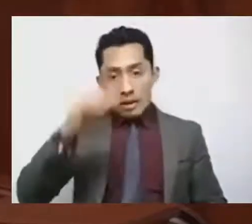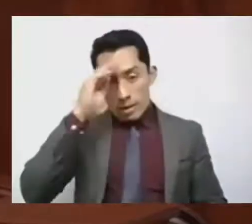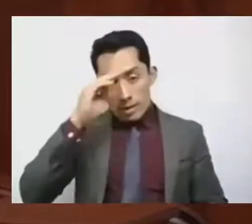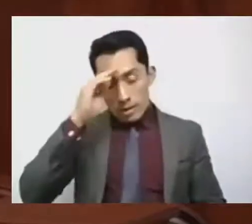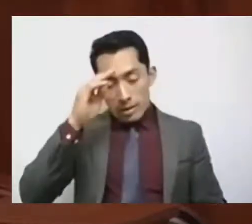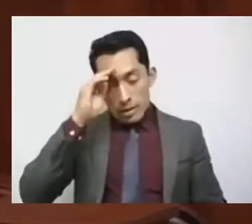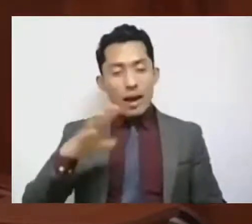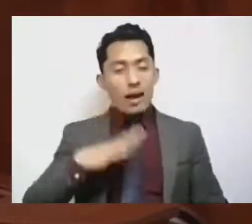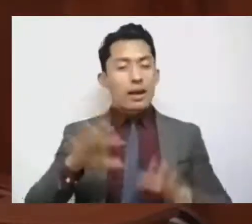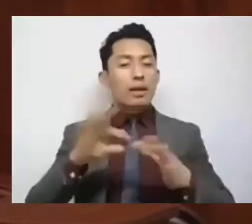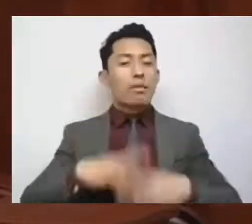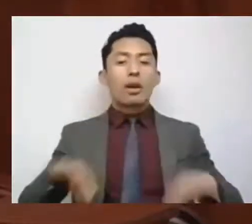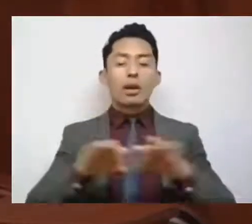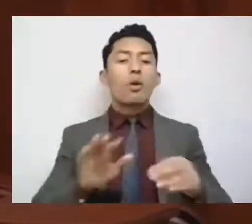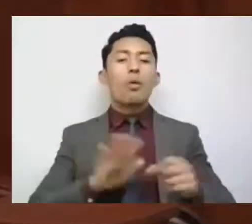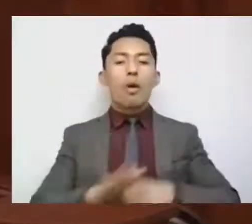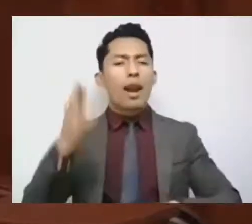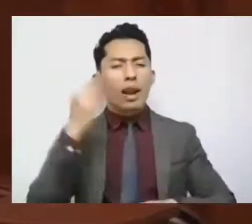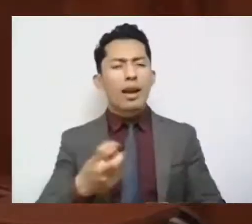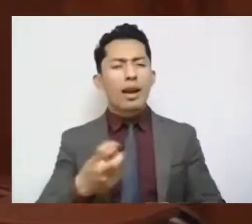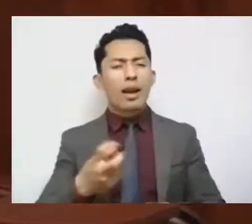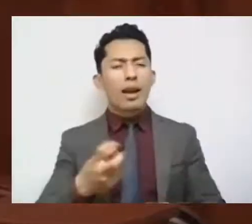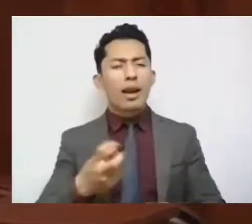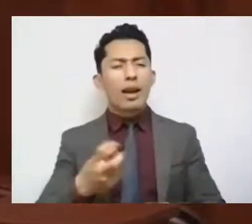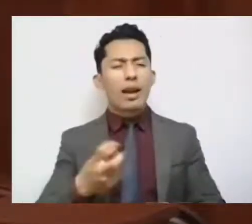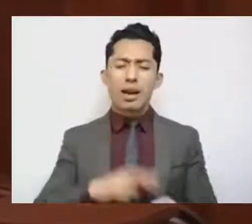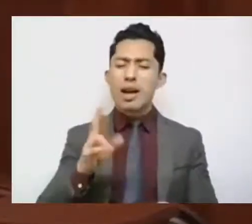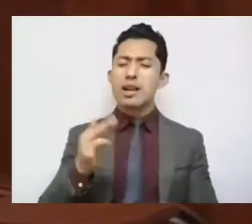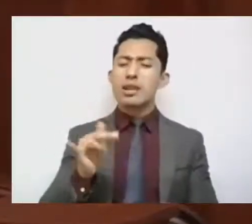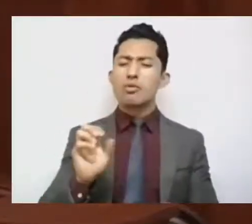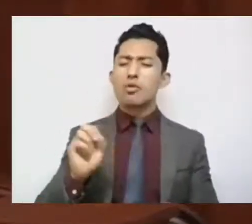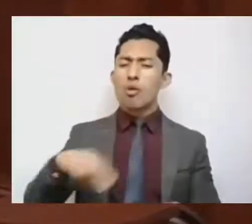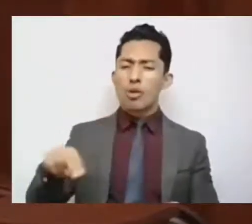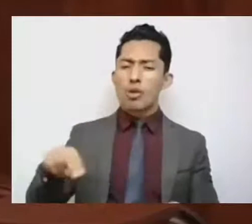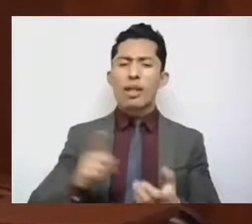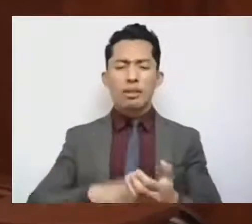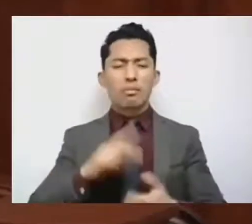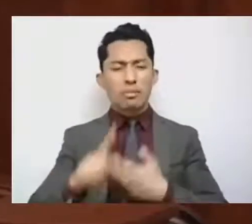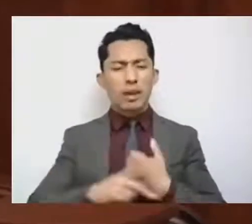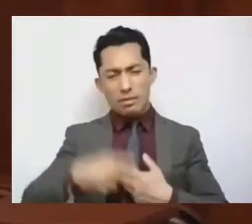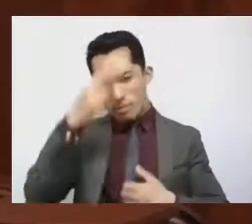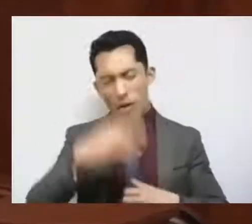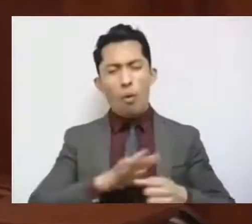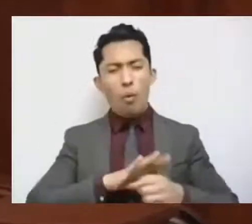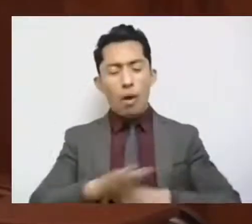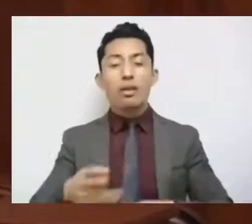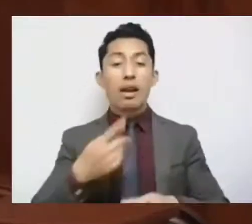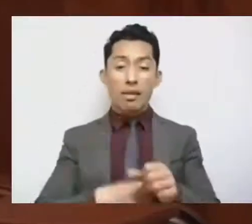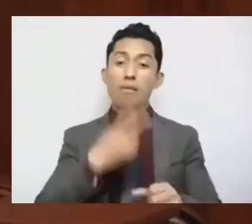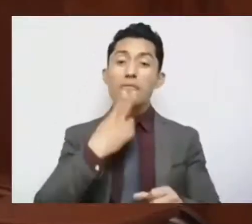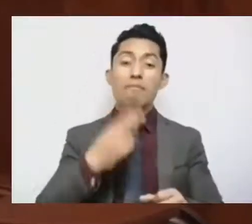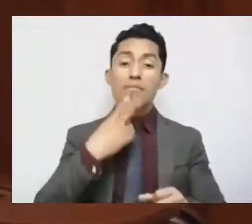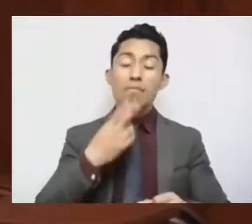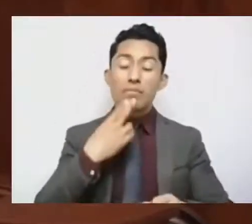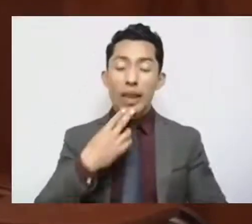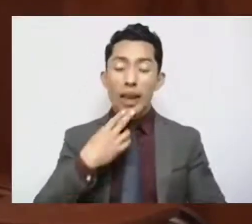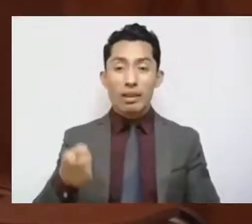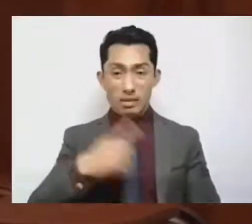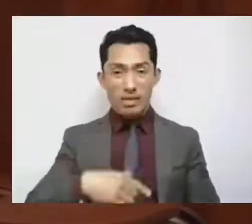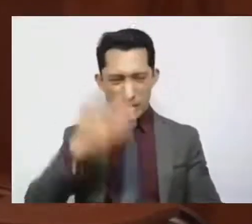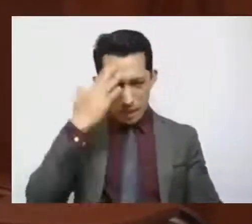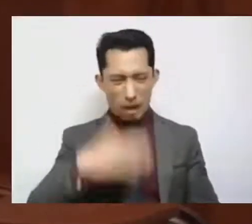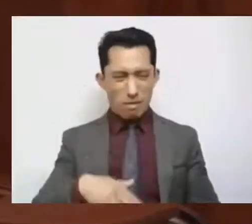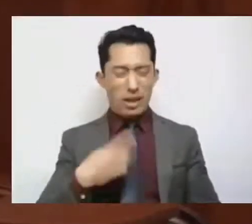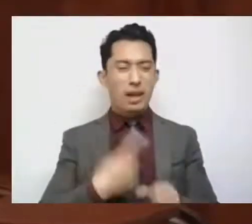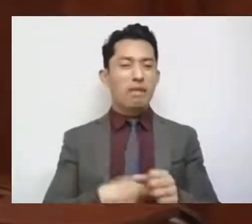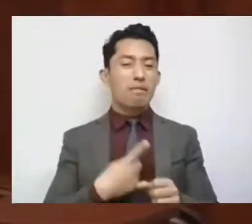principales causantes de esta enfermedad. En nuestro país, la diabetes mellitus, como es bien sabido, la